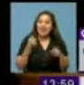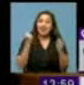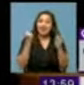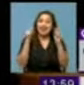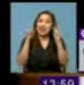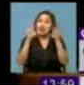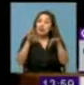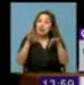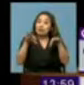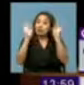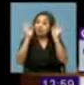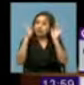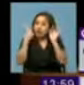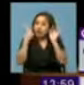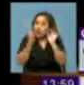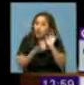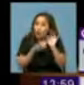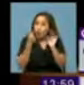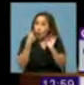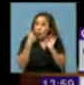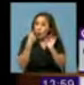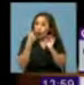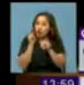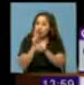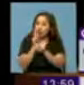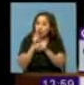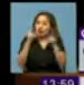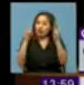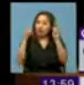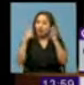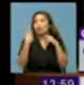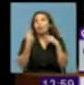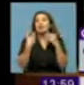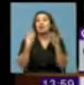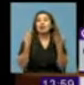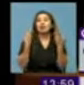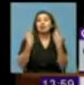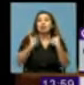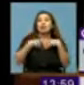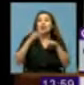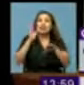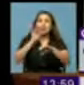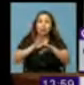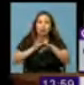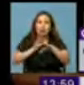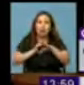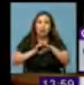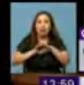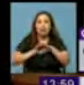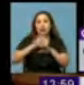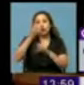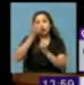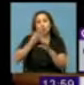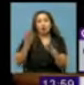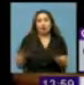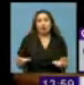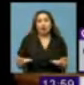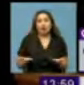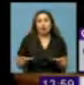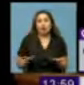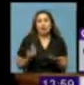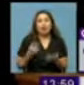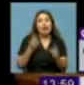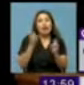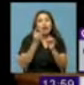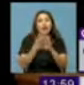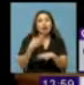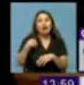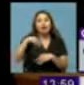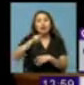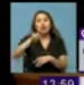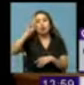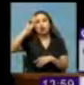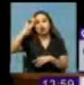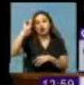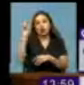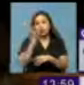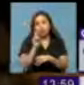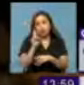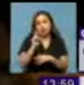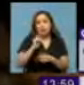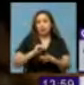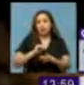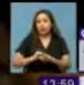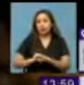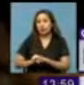tratarlo con pinza. Hay que tratarlo bien porque es sentido de responsabilidad, es sentido de educación y a la educación hay que tratarla como